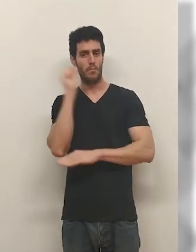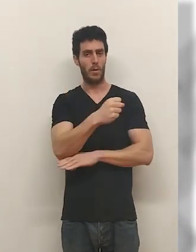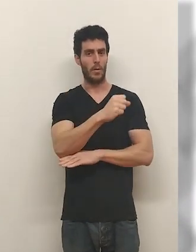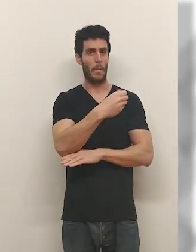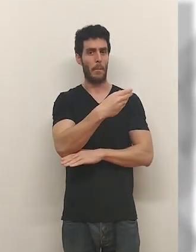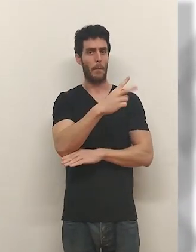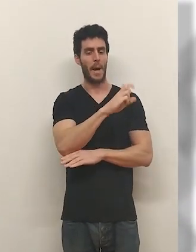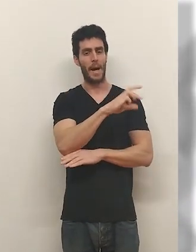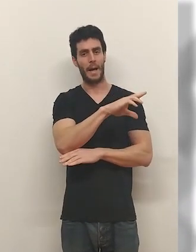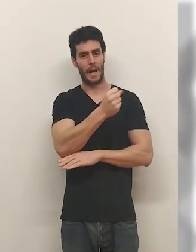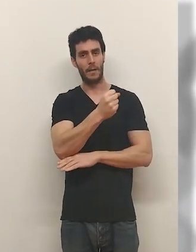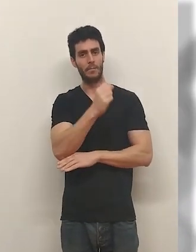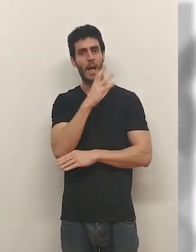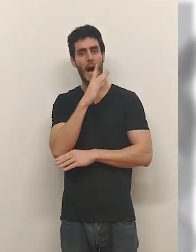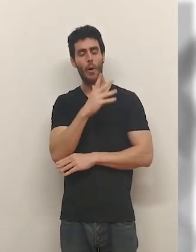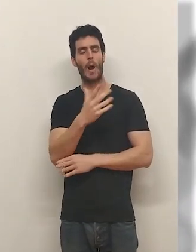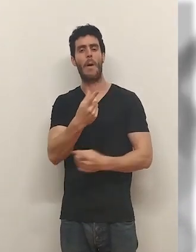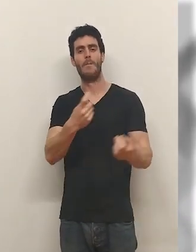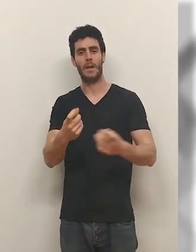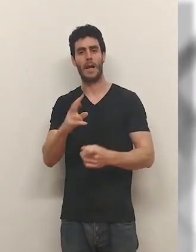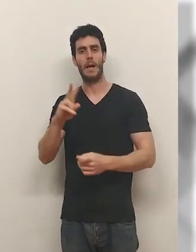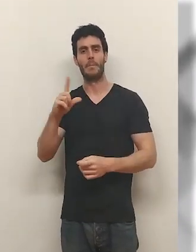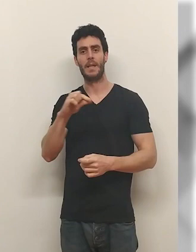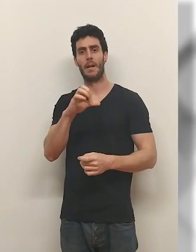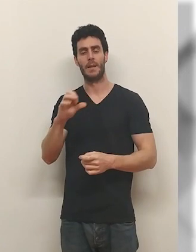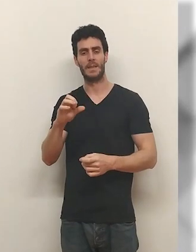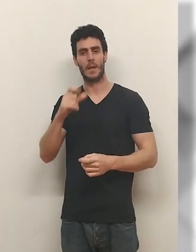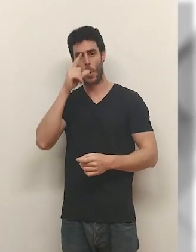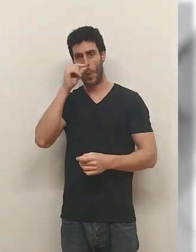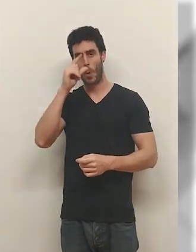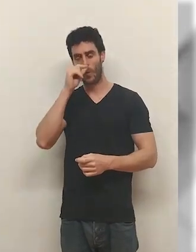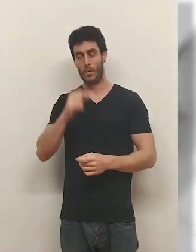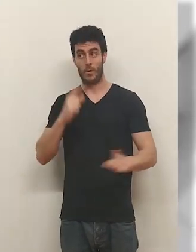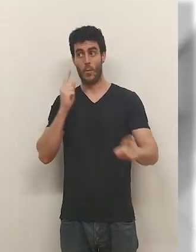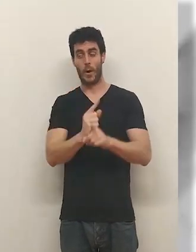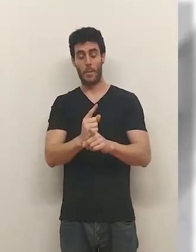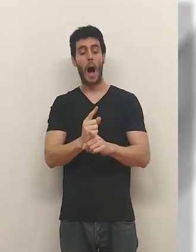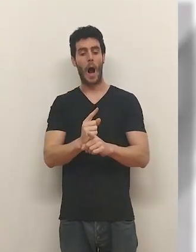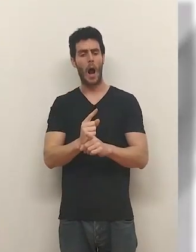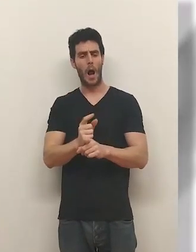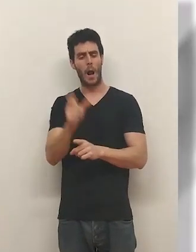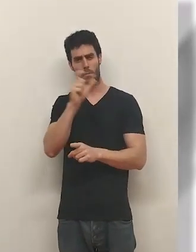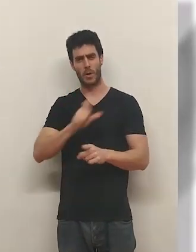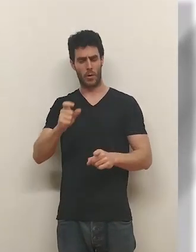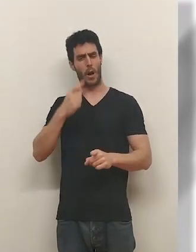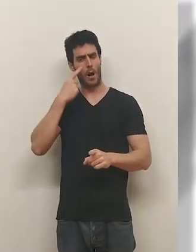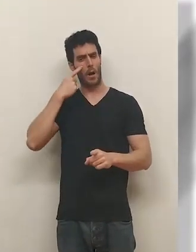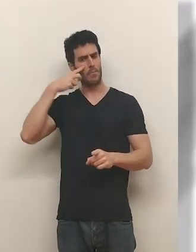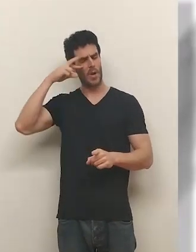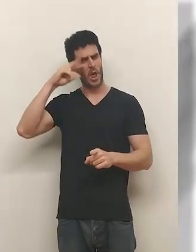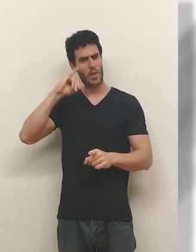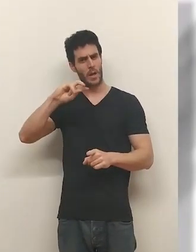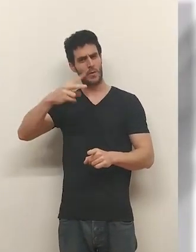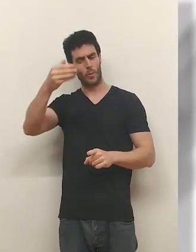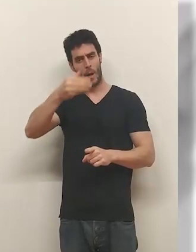Barea de la fase regional y ahora les espera el Villalbés de Lugo. Pues es un rival veterano con gente experimentada en segunda